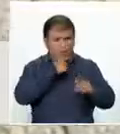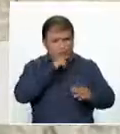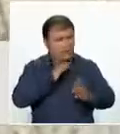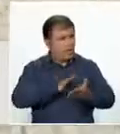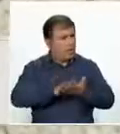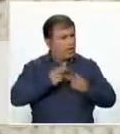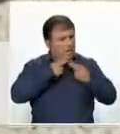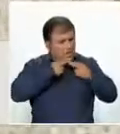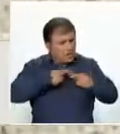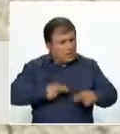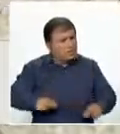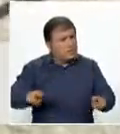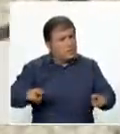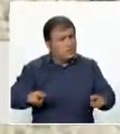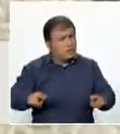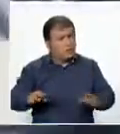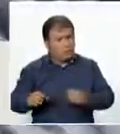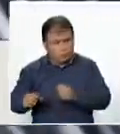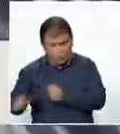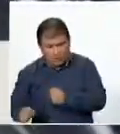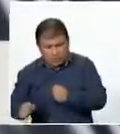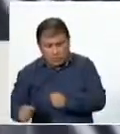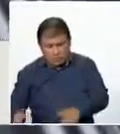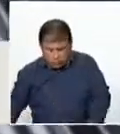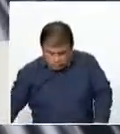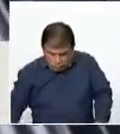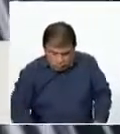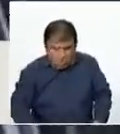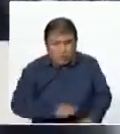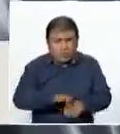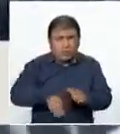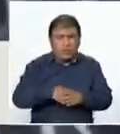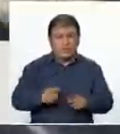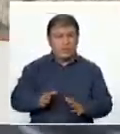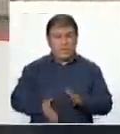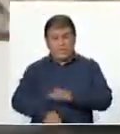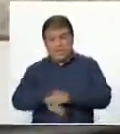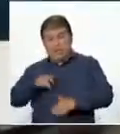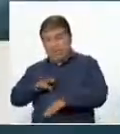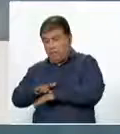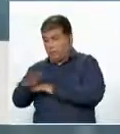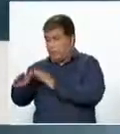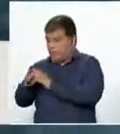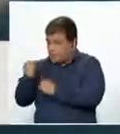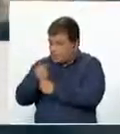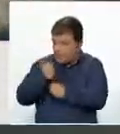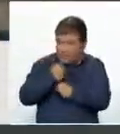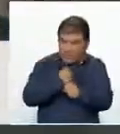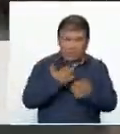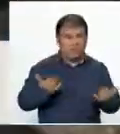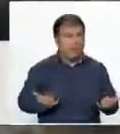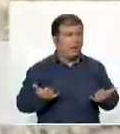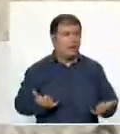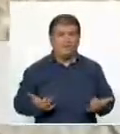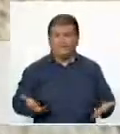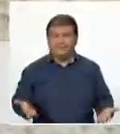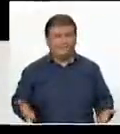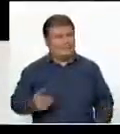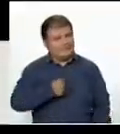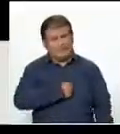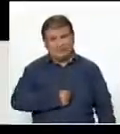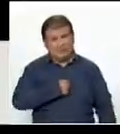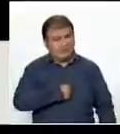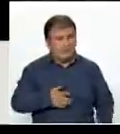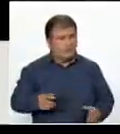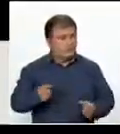Con su recogedor y su escoba al lado. Sí, de verdad, qué lamentable que simplemente ella ha salido temprano a trabajar de su casa y ahora nada, muy, muy